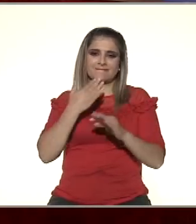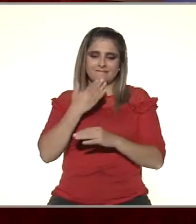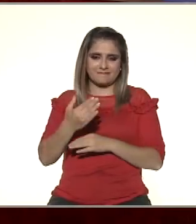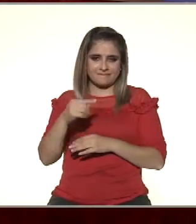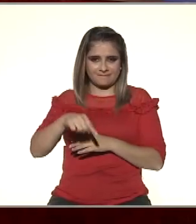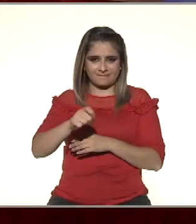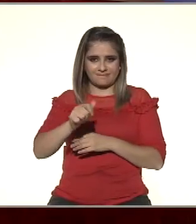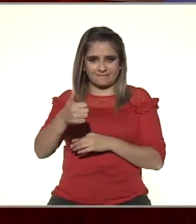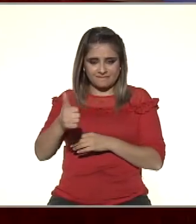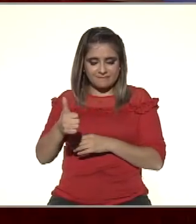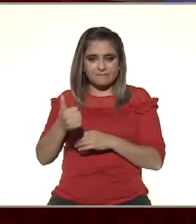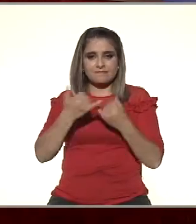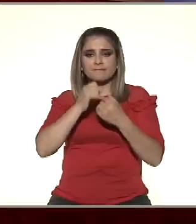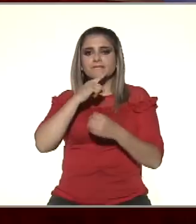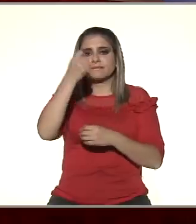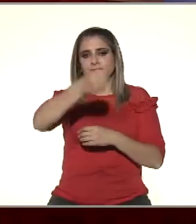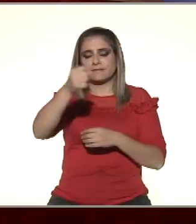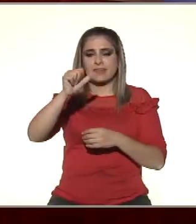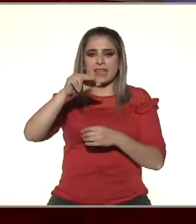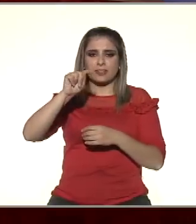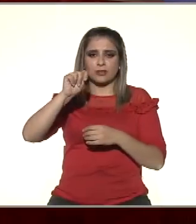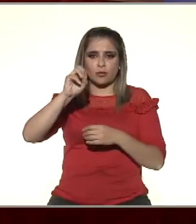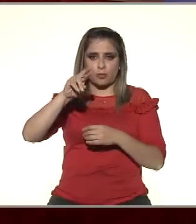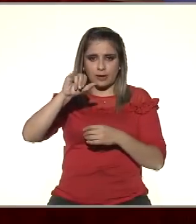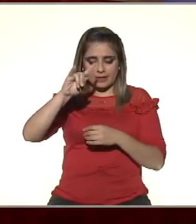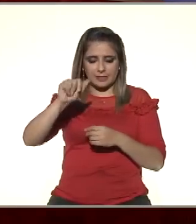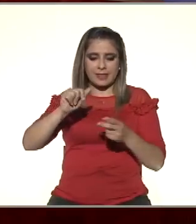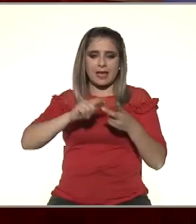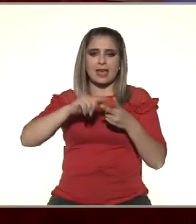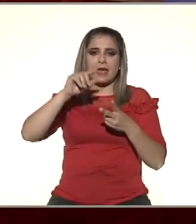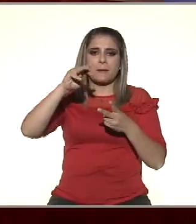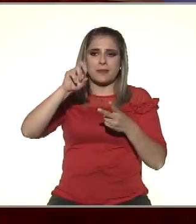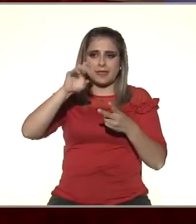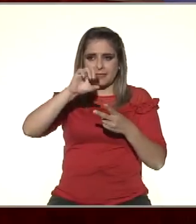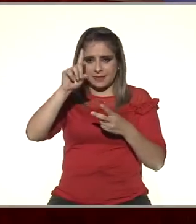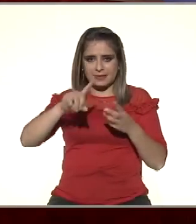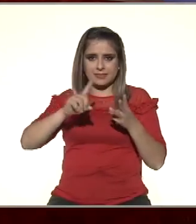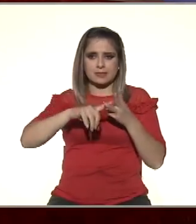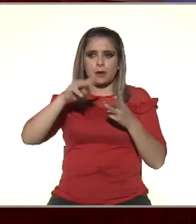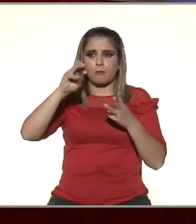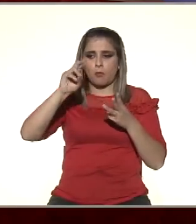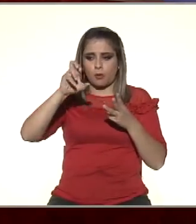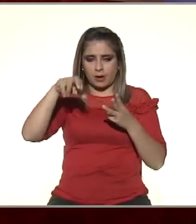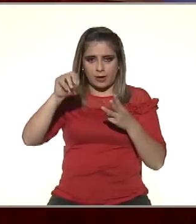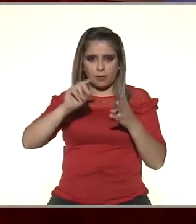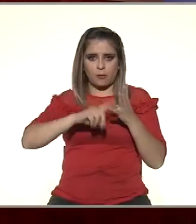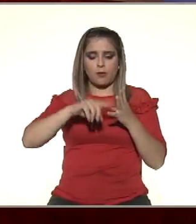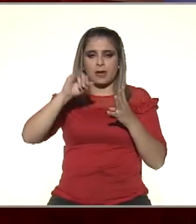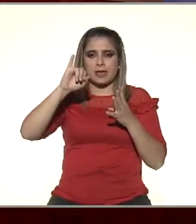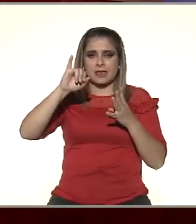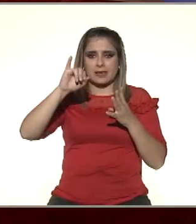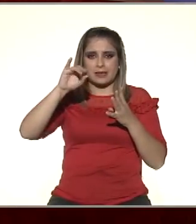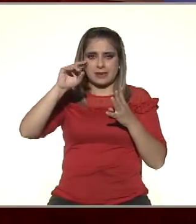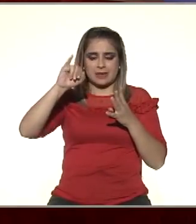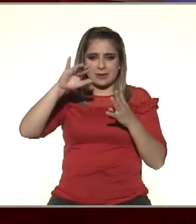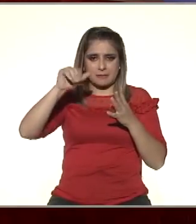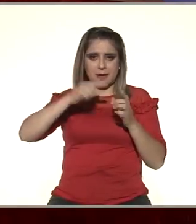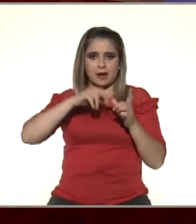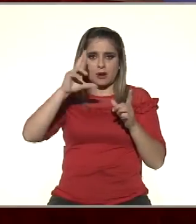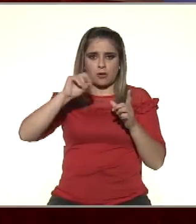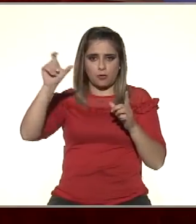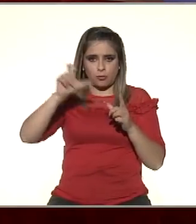del 11 y mandamos saludos a Antonieta Reynoso, a José Méndez, Fares Moreno, Glory Marzán, Mirna Espinosa, Rox